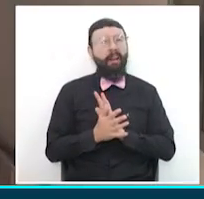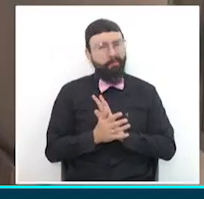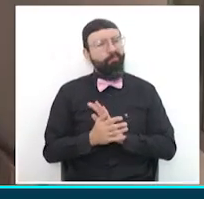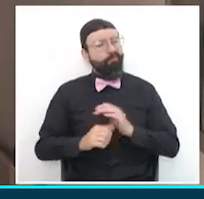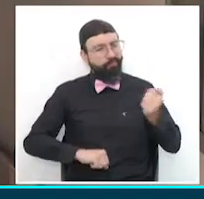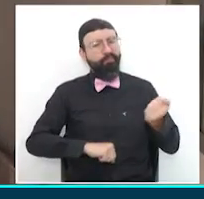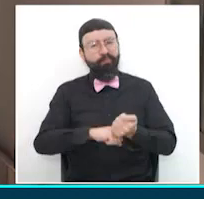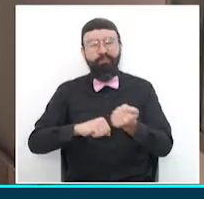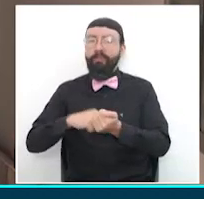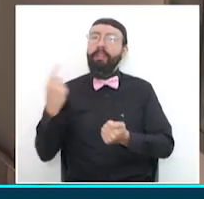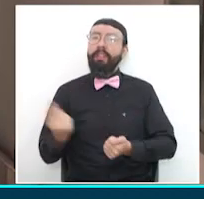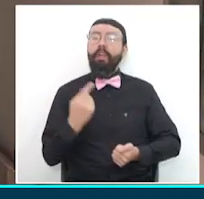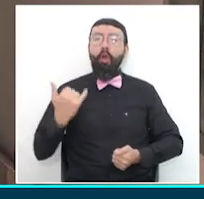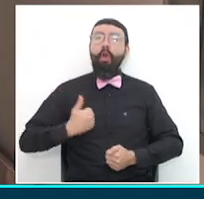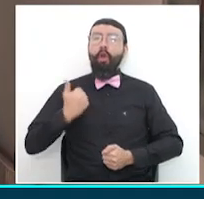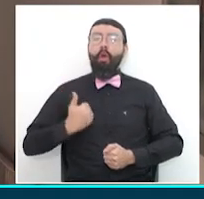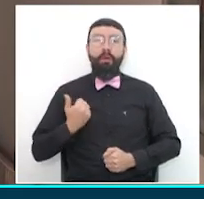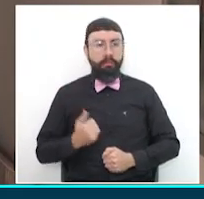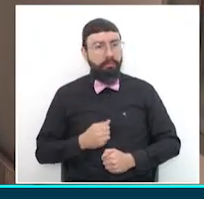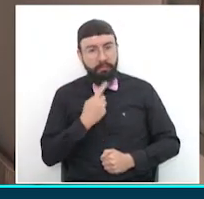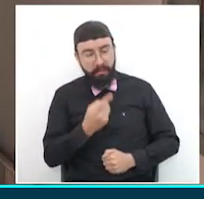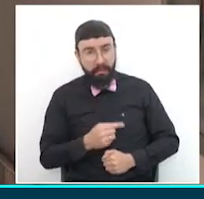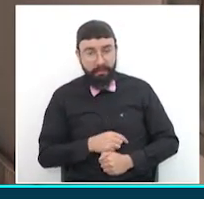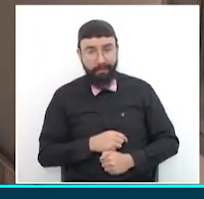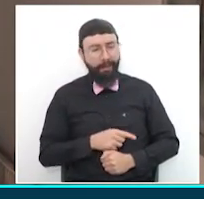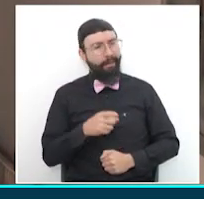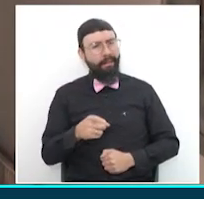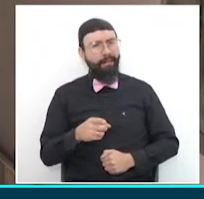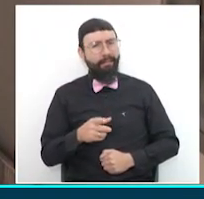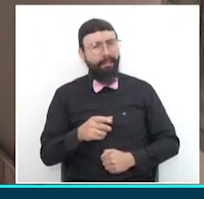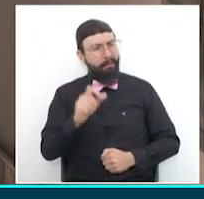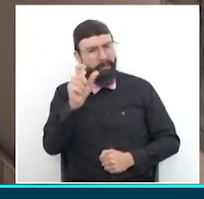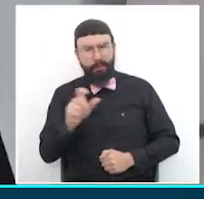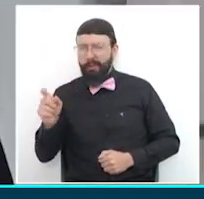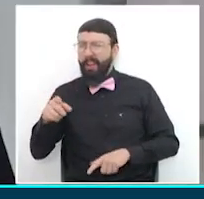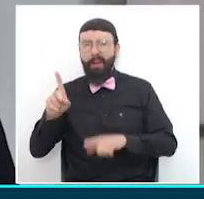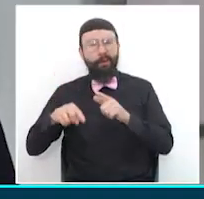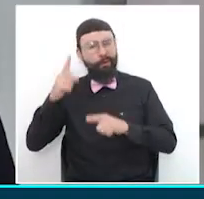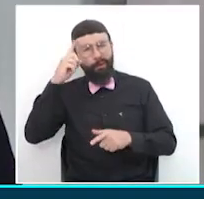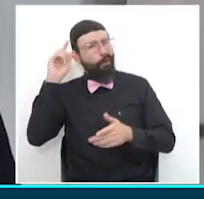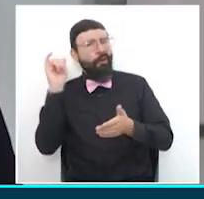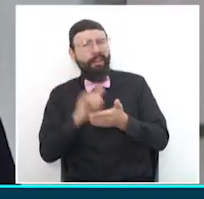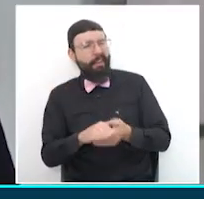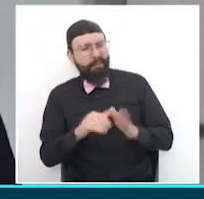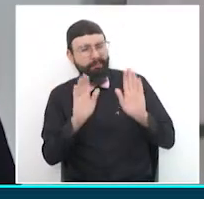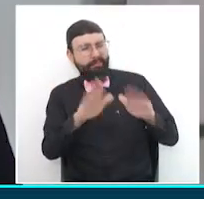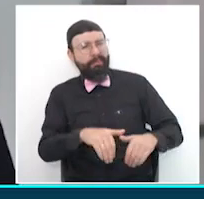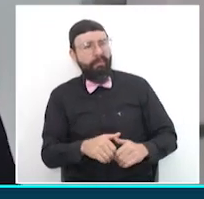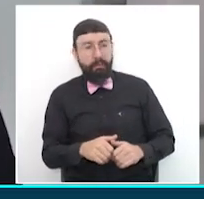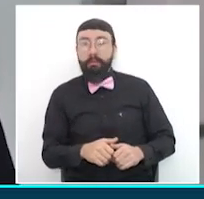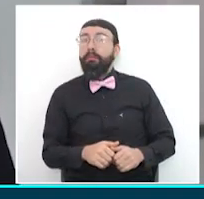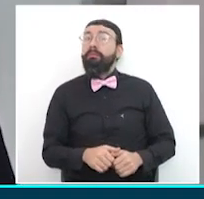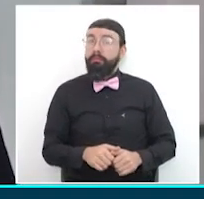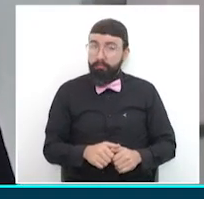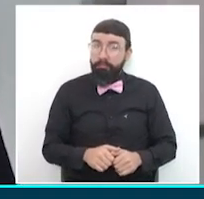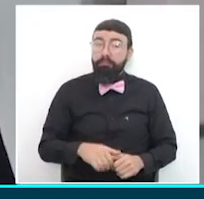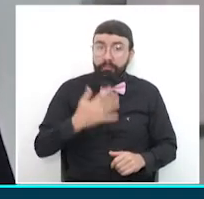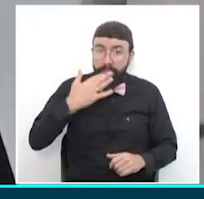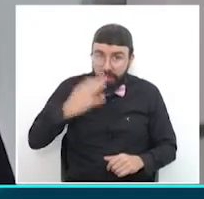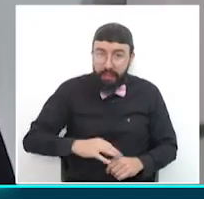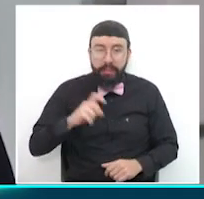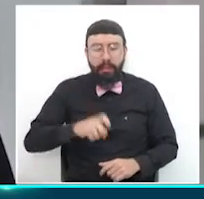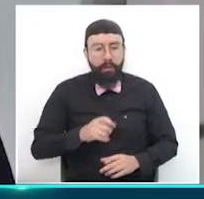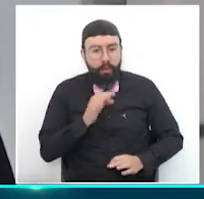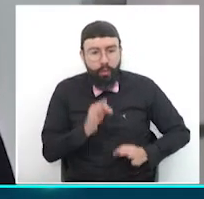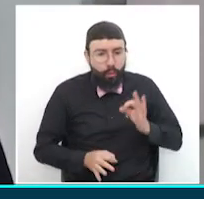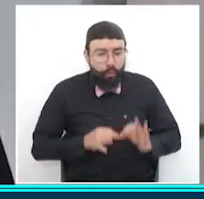población juvenil, la que menos cree en la posibilidad de que la enfermedad exista. Entonces, claro que sí, hay que tener todas las precauciones que nos